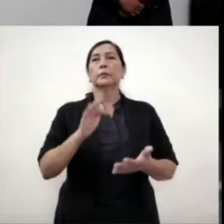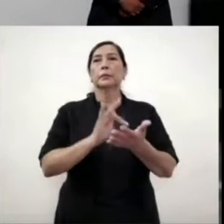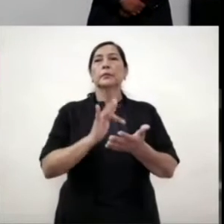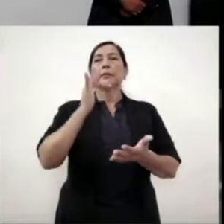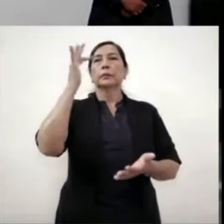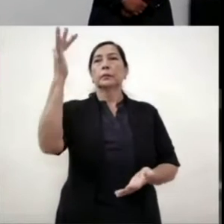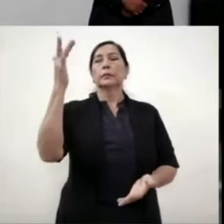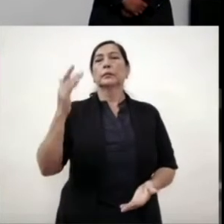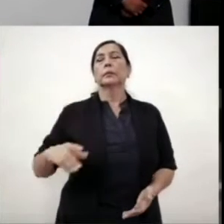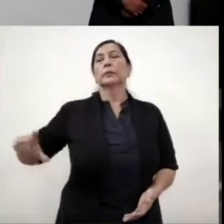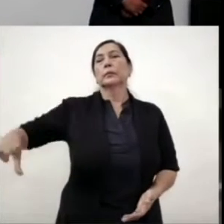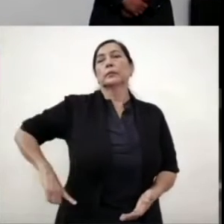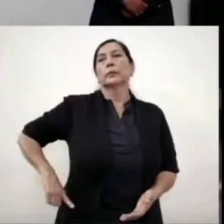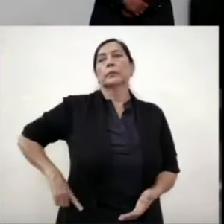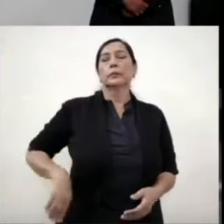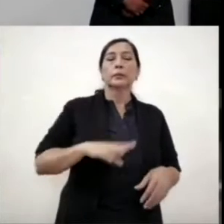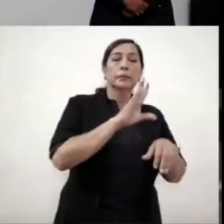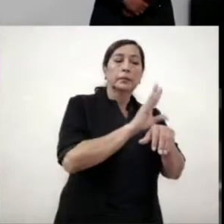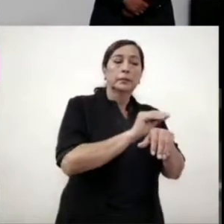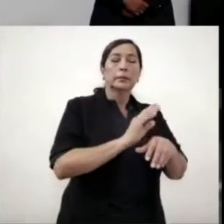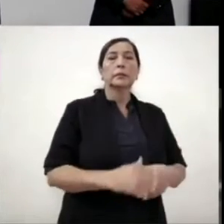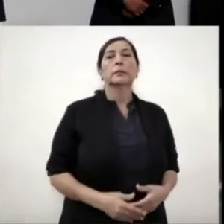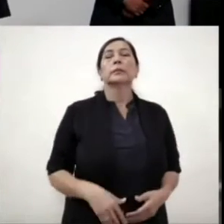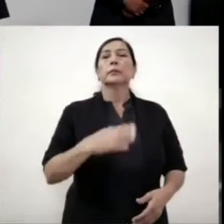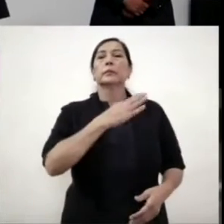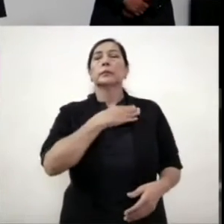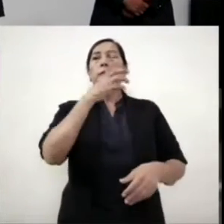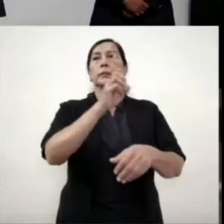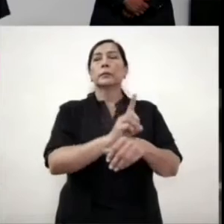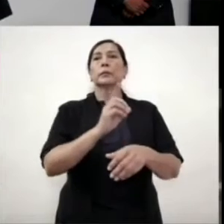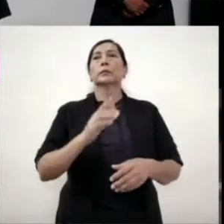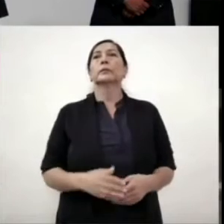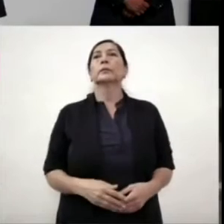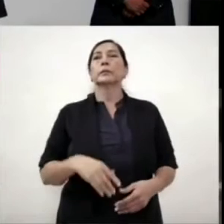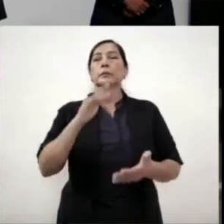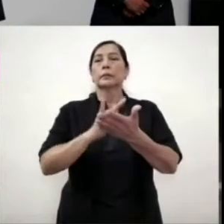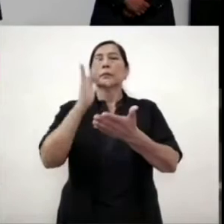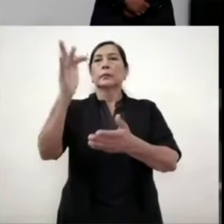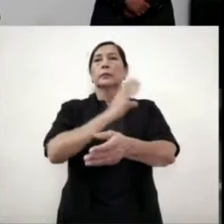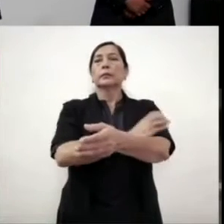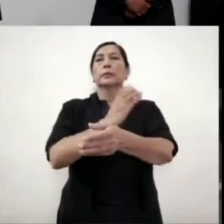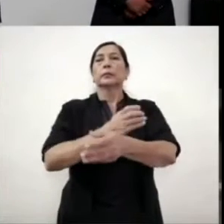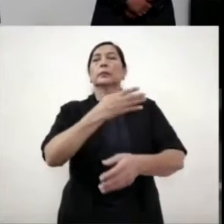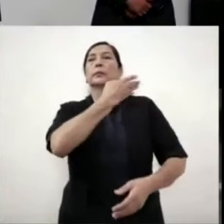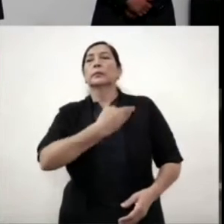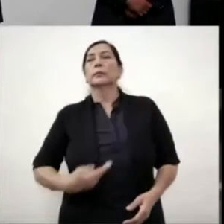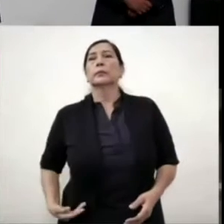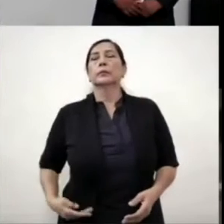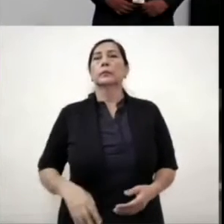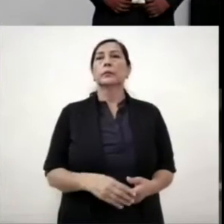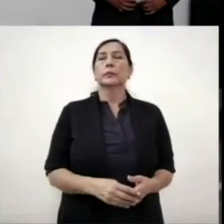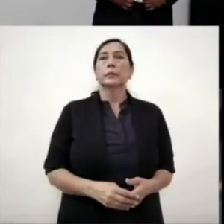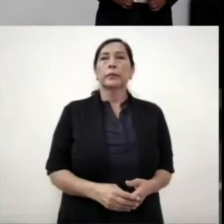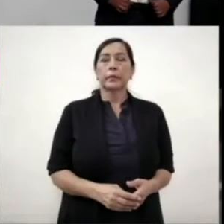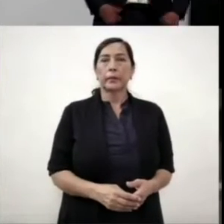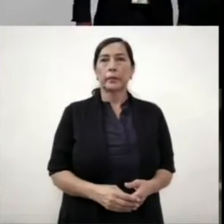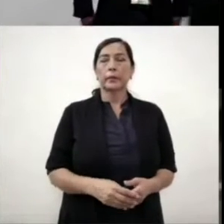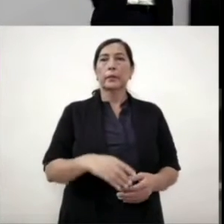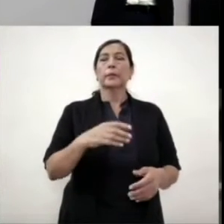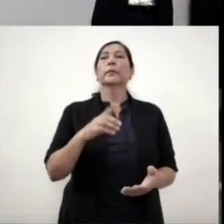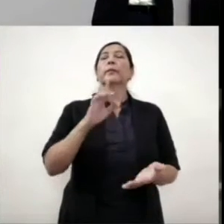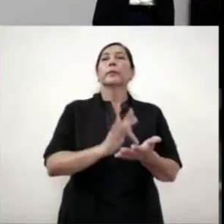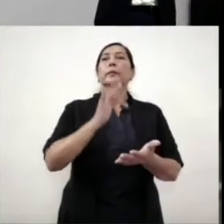Gracias, gobernador, con su permiso. Buenos días, gracias por acompañarnos, presidente. Gracias. Gracias aquí por